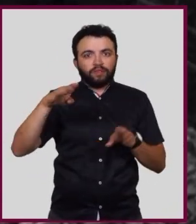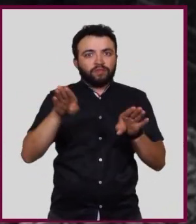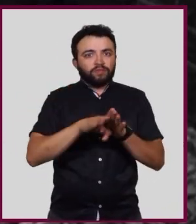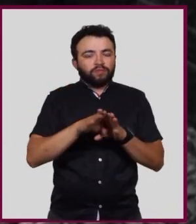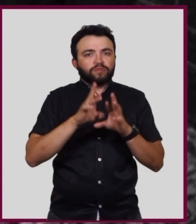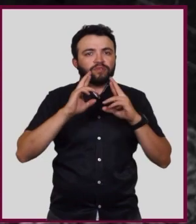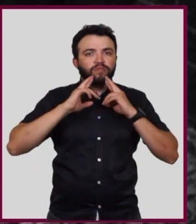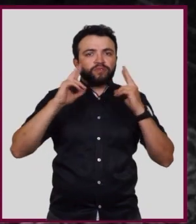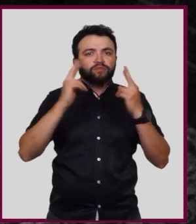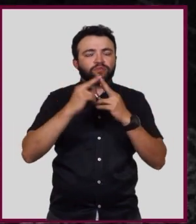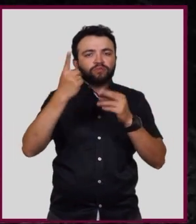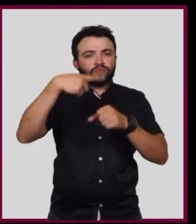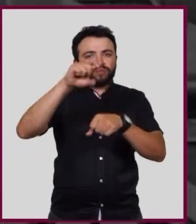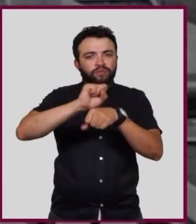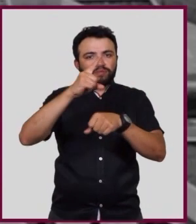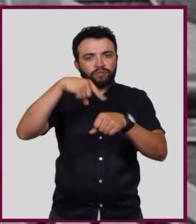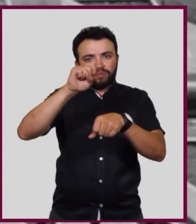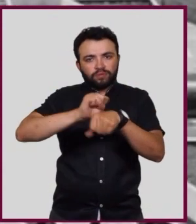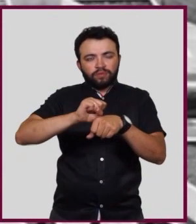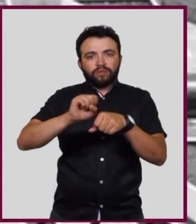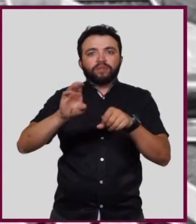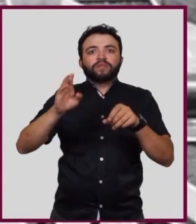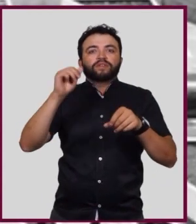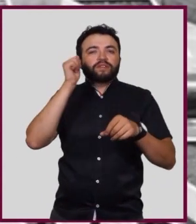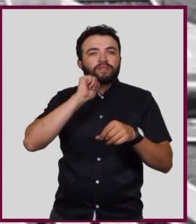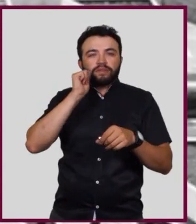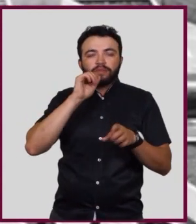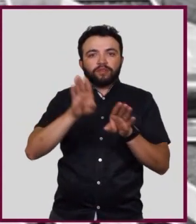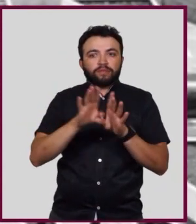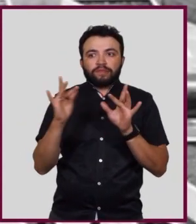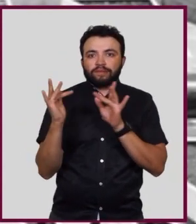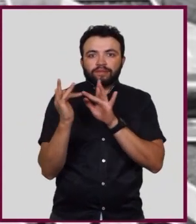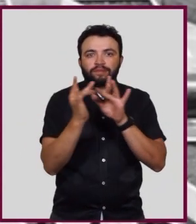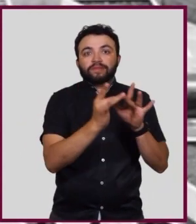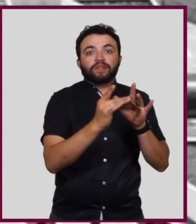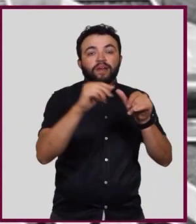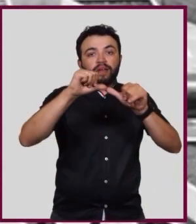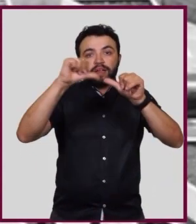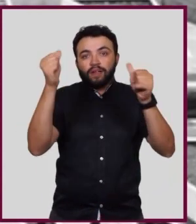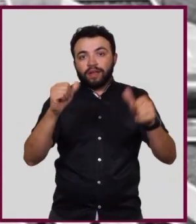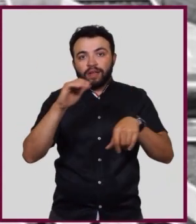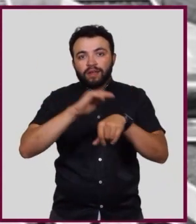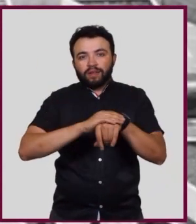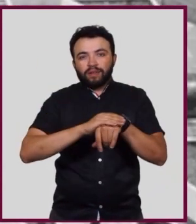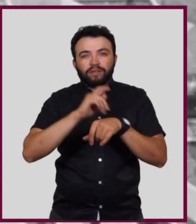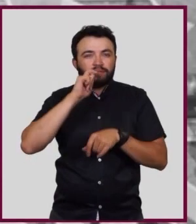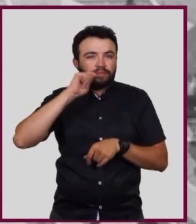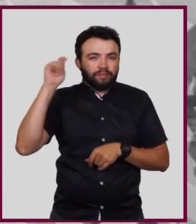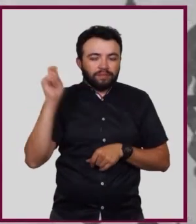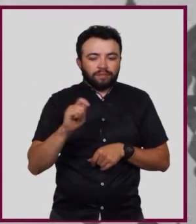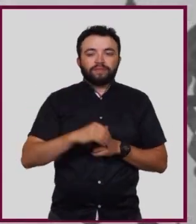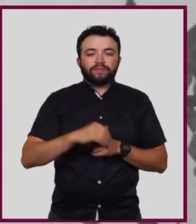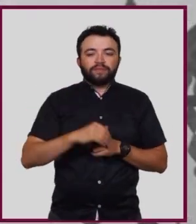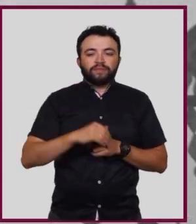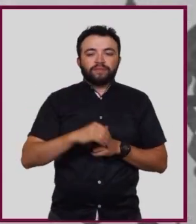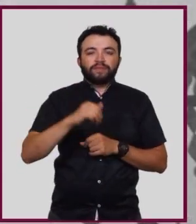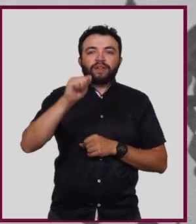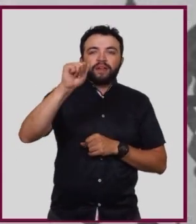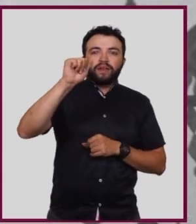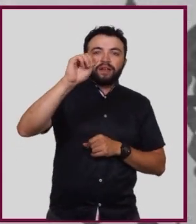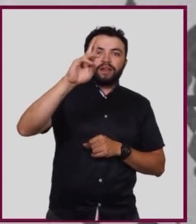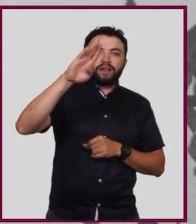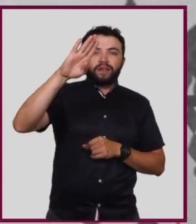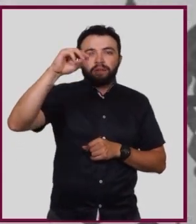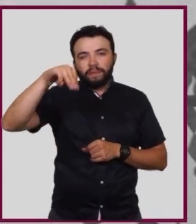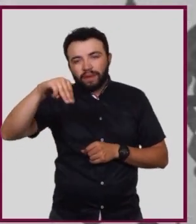las reuniones semanales que organizó en su casa con otros amigos. También artistas entre los que estaban Abraham Cruz Villegas, Dr. Lacra y Damián